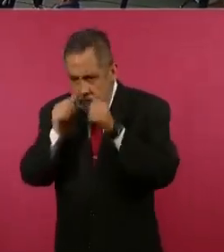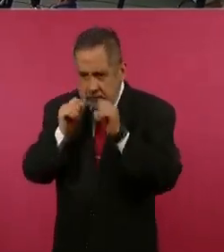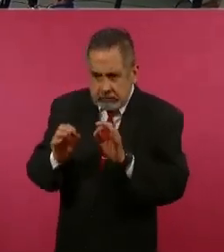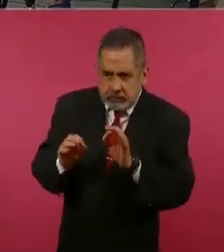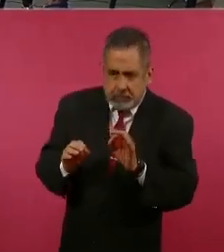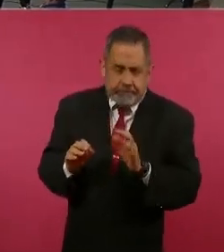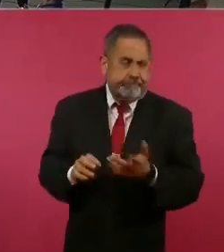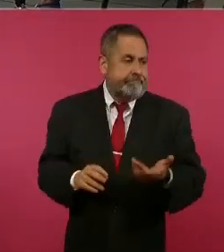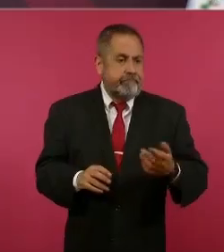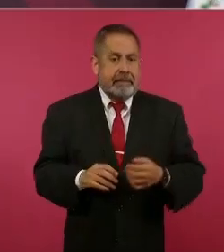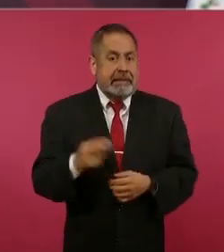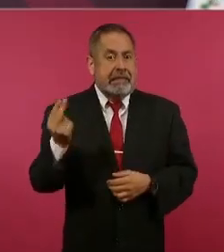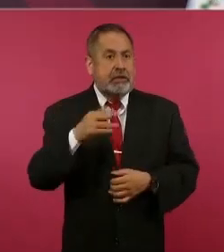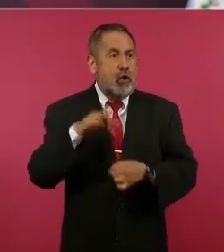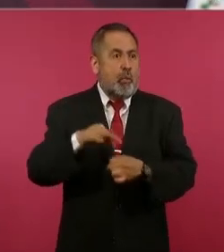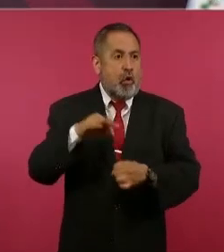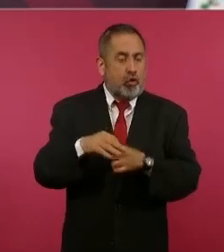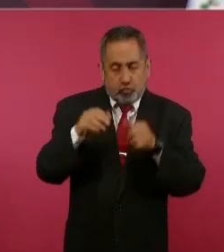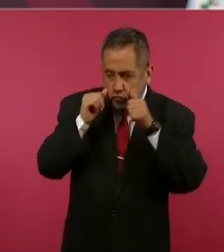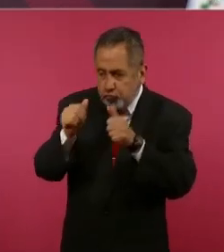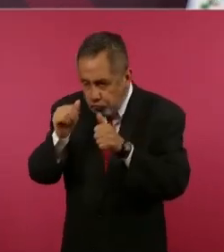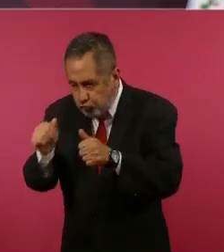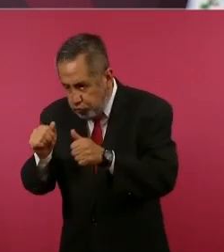¿Cuándo necesitaban